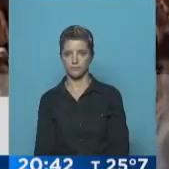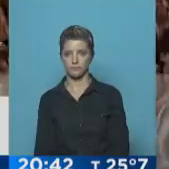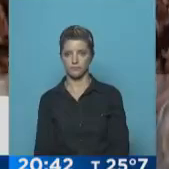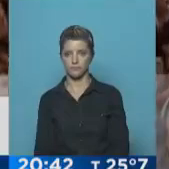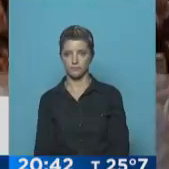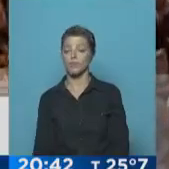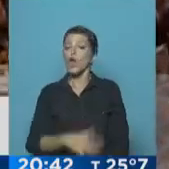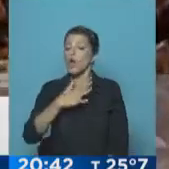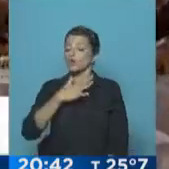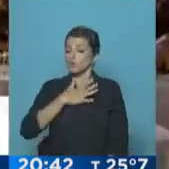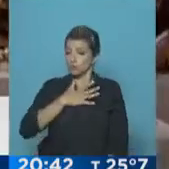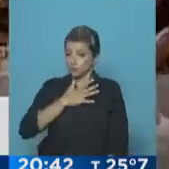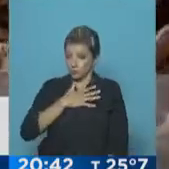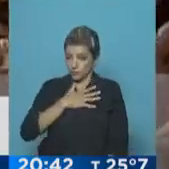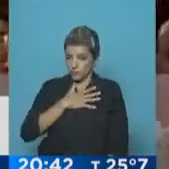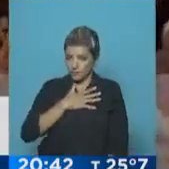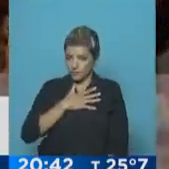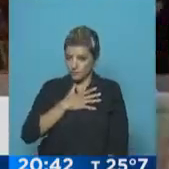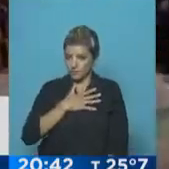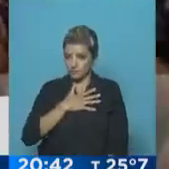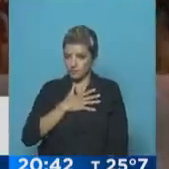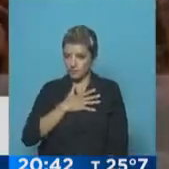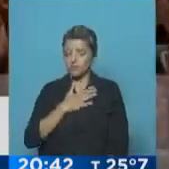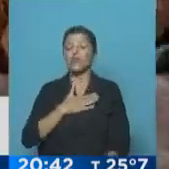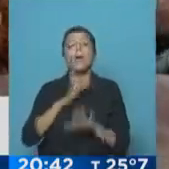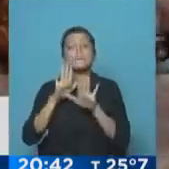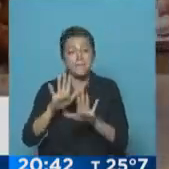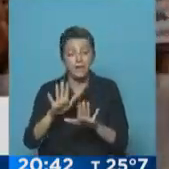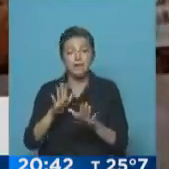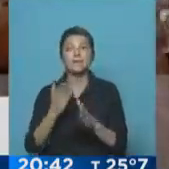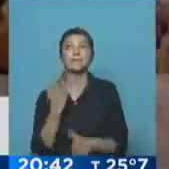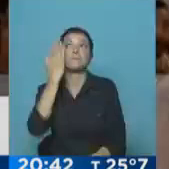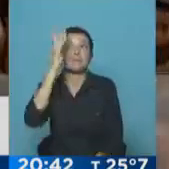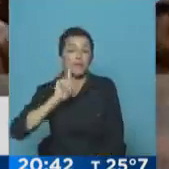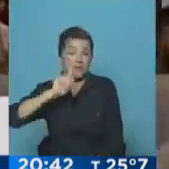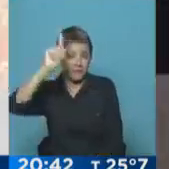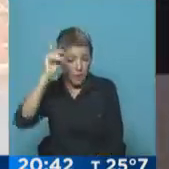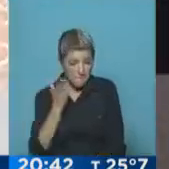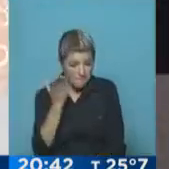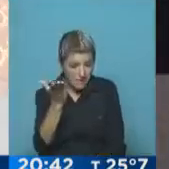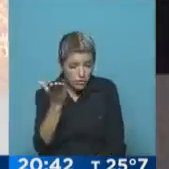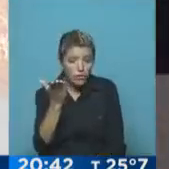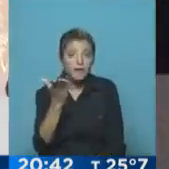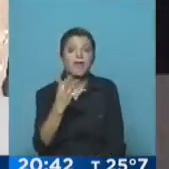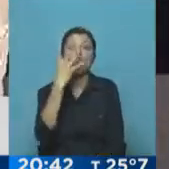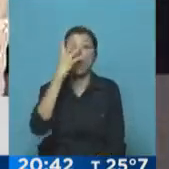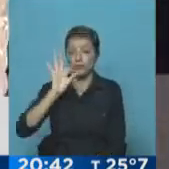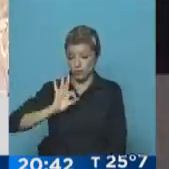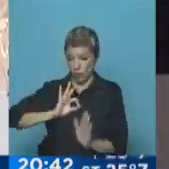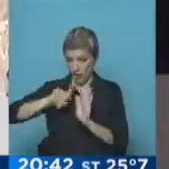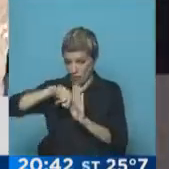que yo espero y le pido a Dios que dentro de